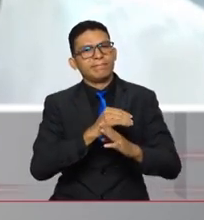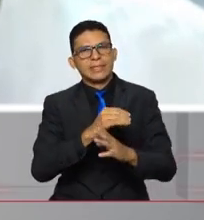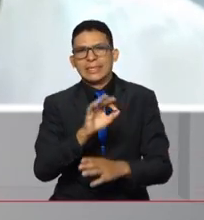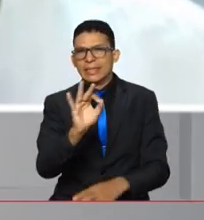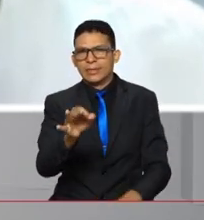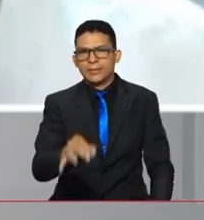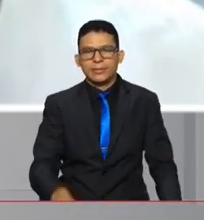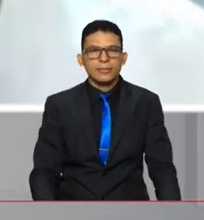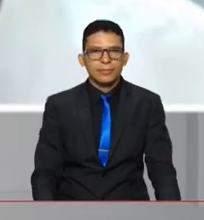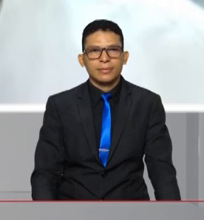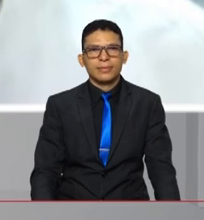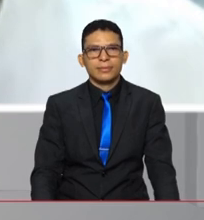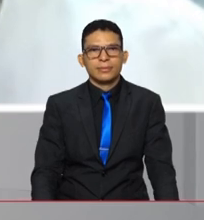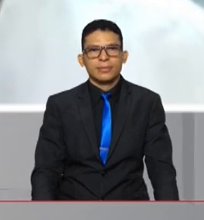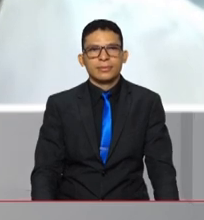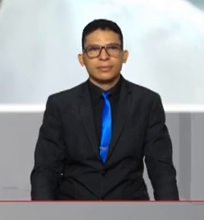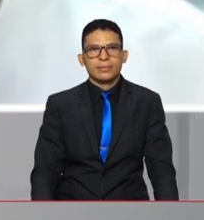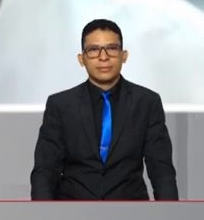sí?